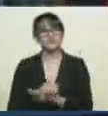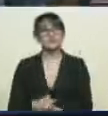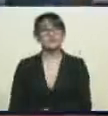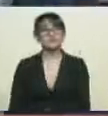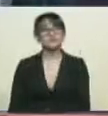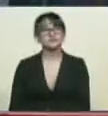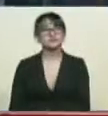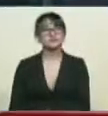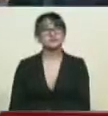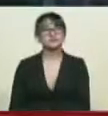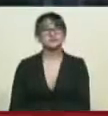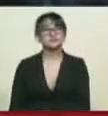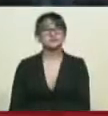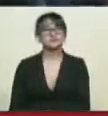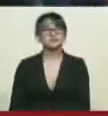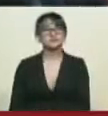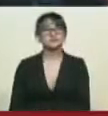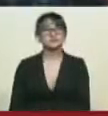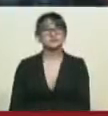Ahí.